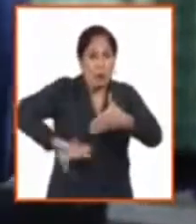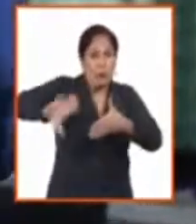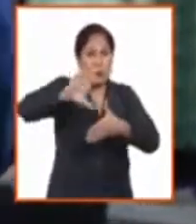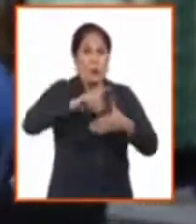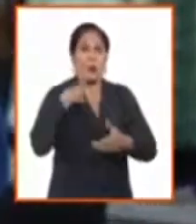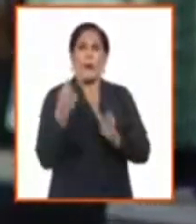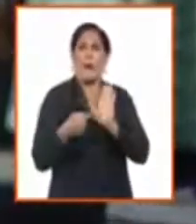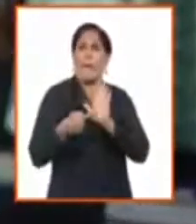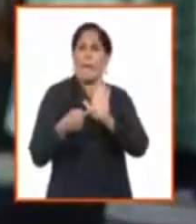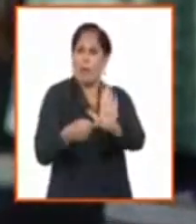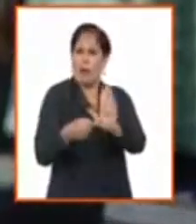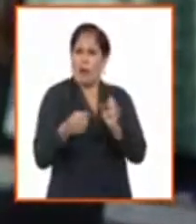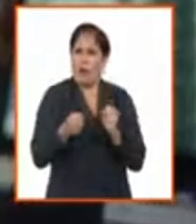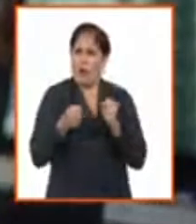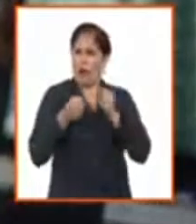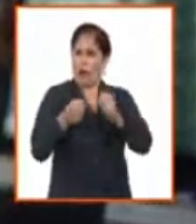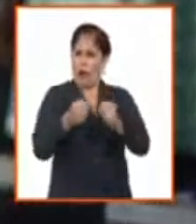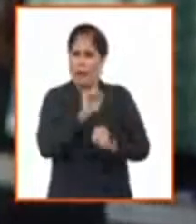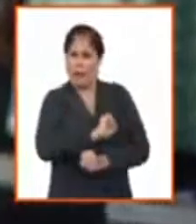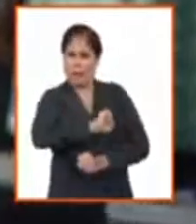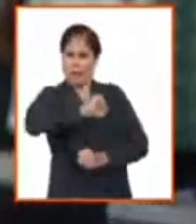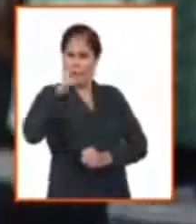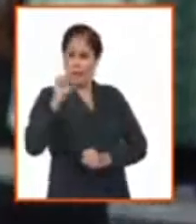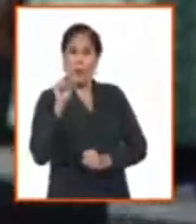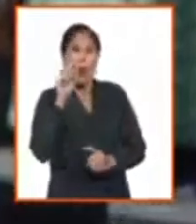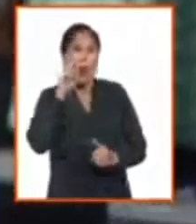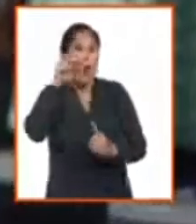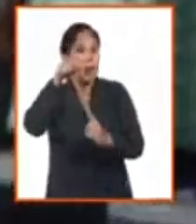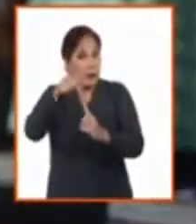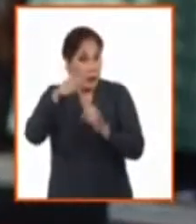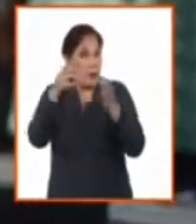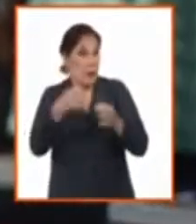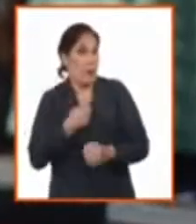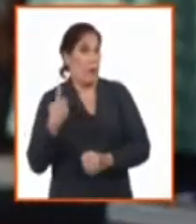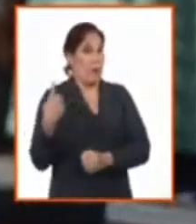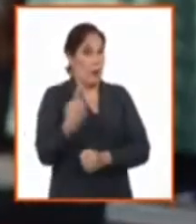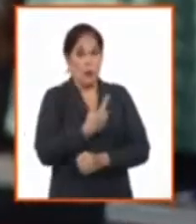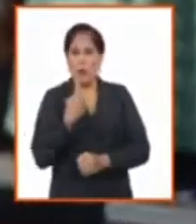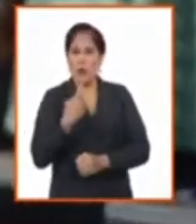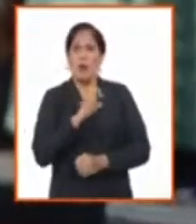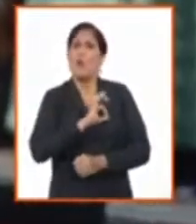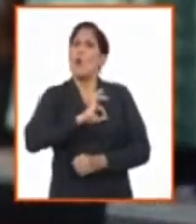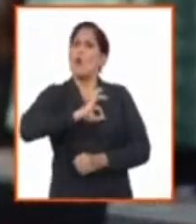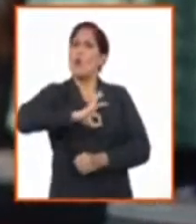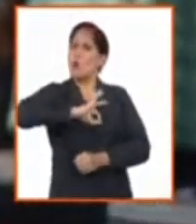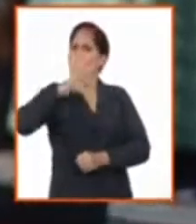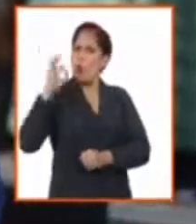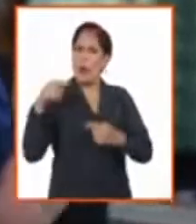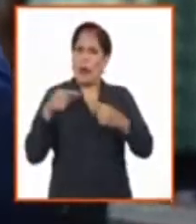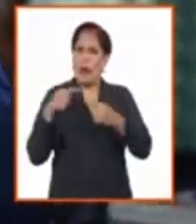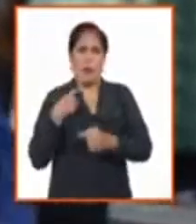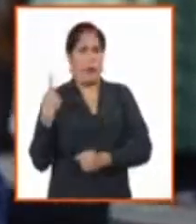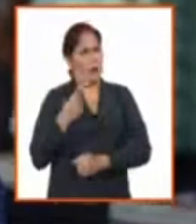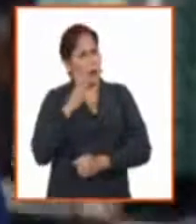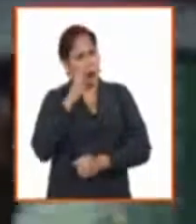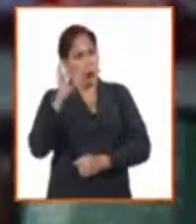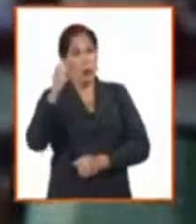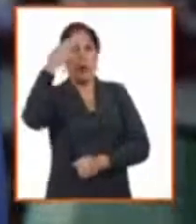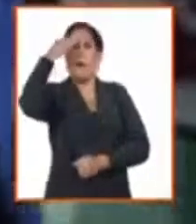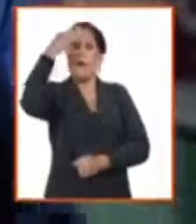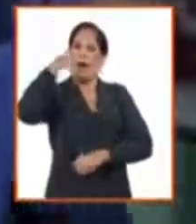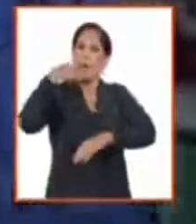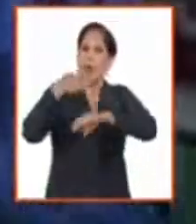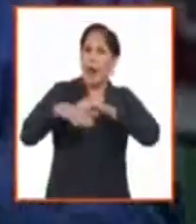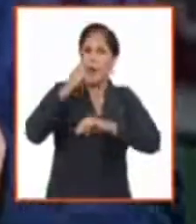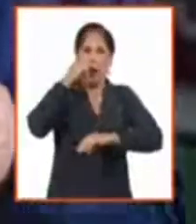muestran rebelde contestataria propositiva y solidaria no es ni nunca se hará enemiga gracias hermanas y hermanos